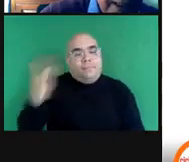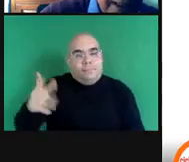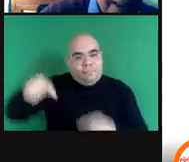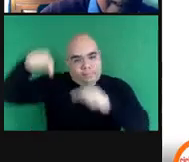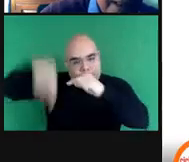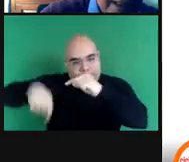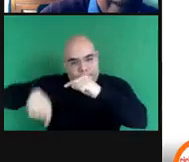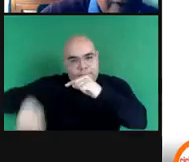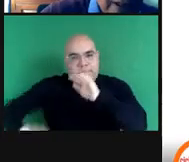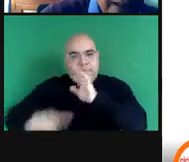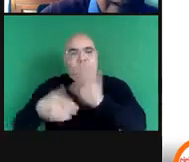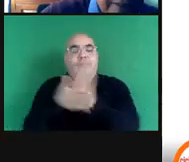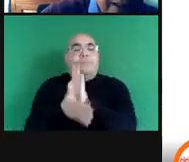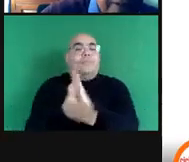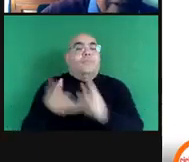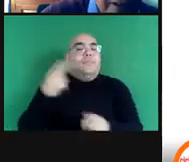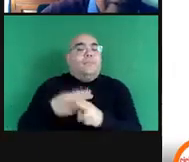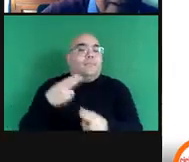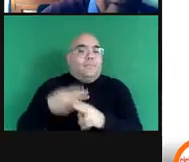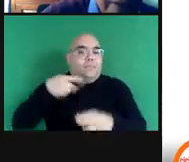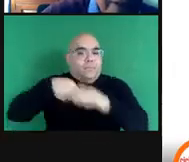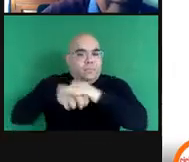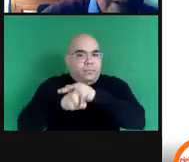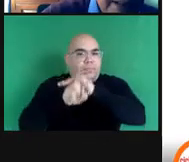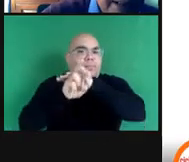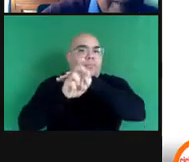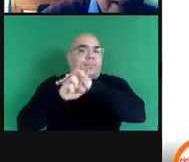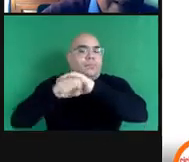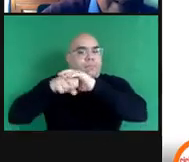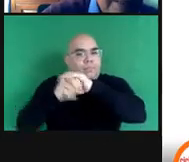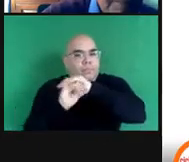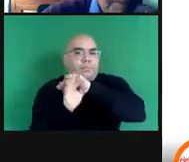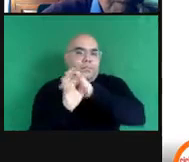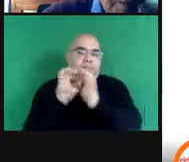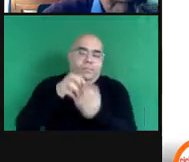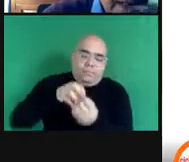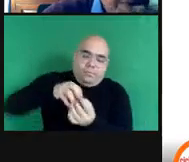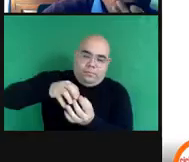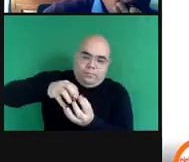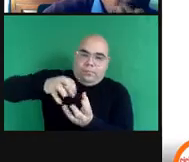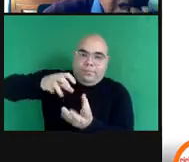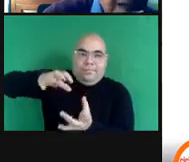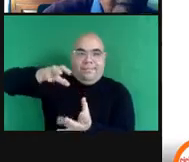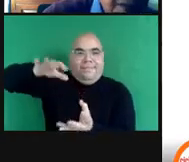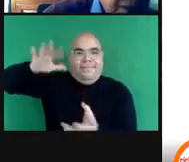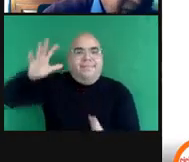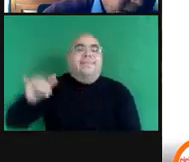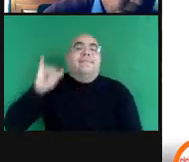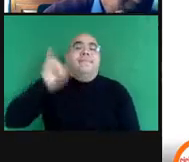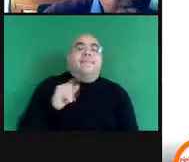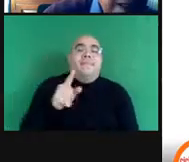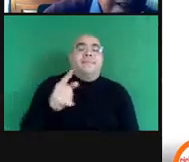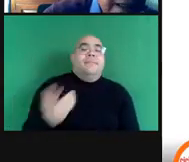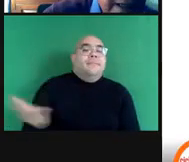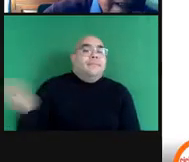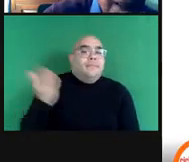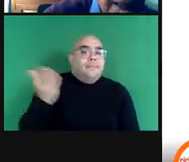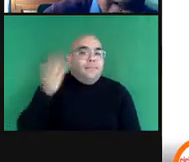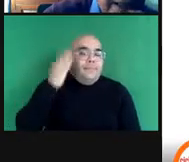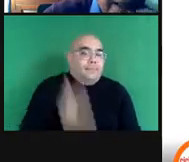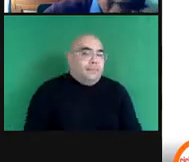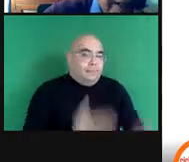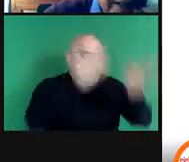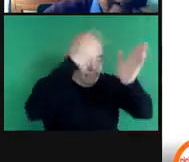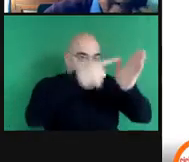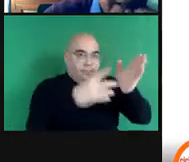que llama Caracol en Crecimiento, Eduardo Ramírez Villamizar, también aquí ahí frente al edificio de la energía en